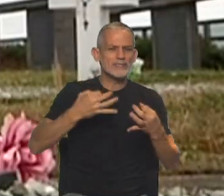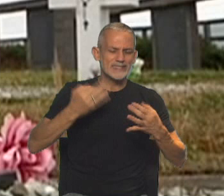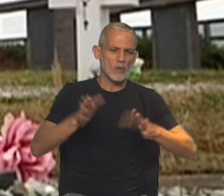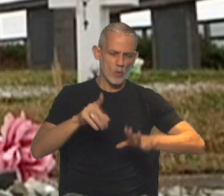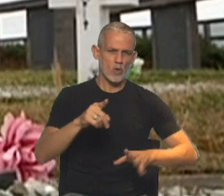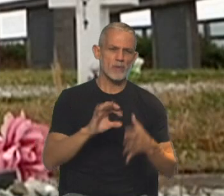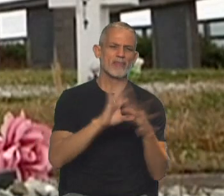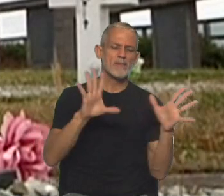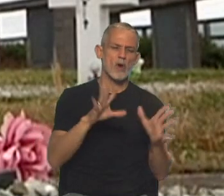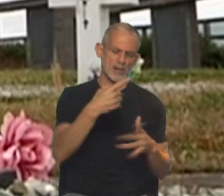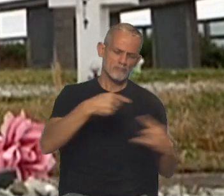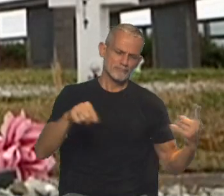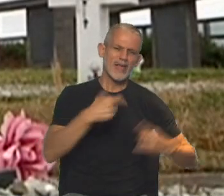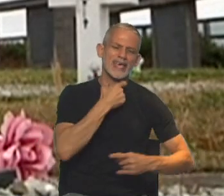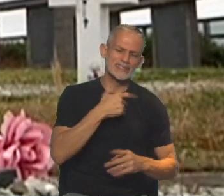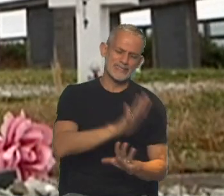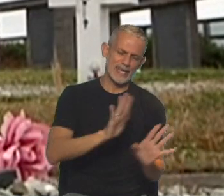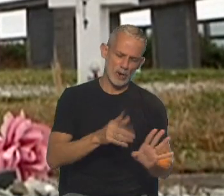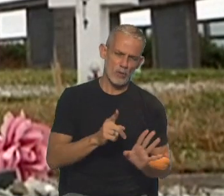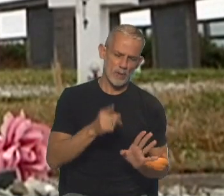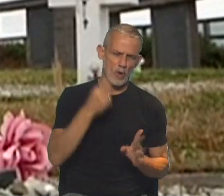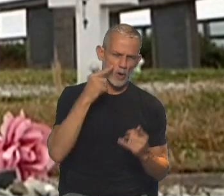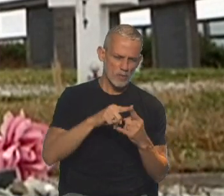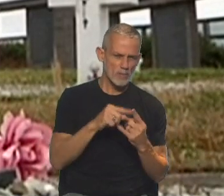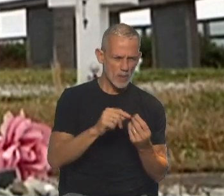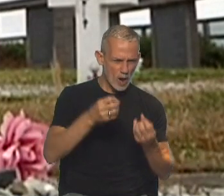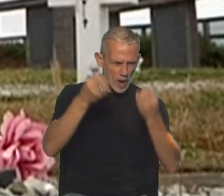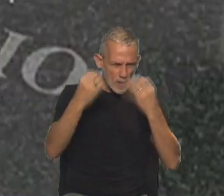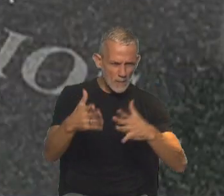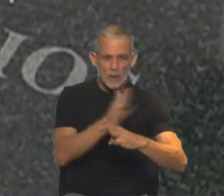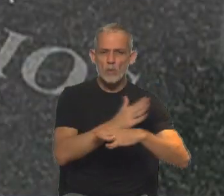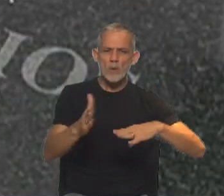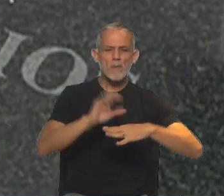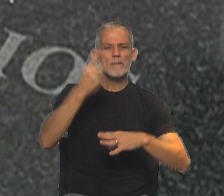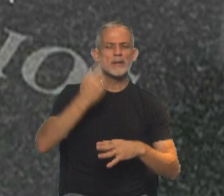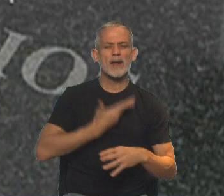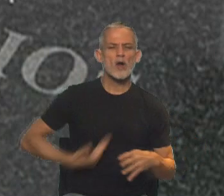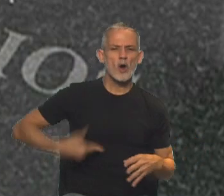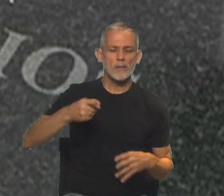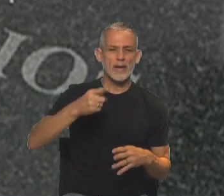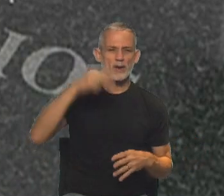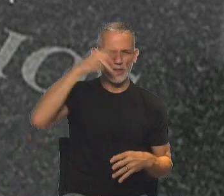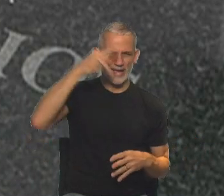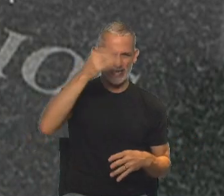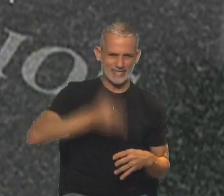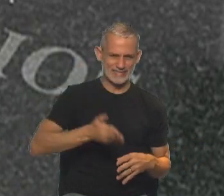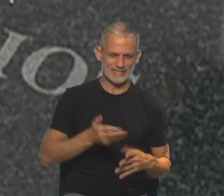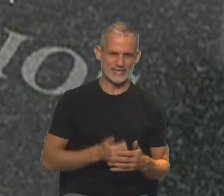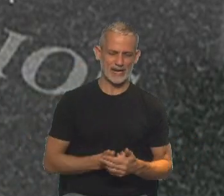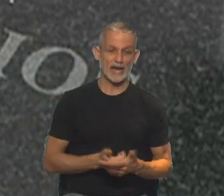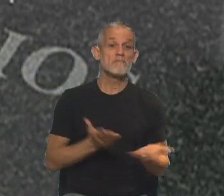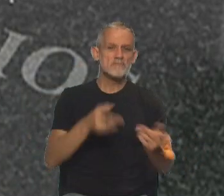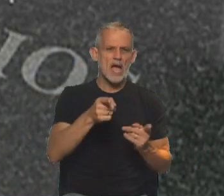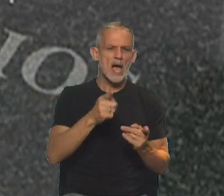arrebatos de la democracia que intentaron hacerlos, pero recién tomó forma en el primer gobierno, en el gobierno de Néstor Kirchner. Me parece